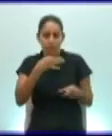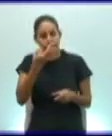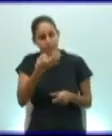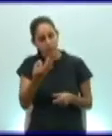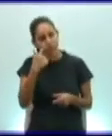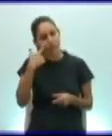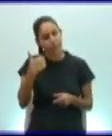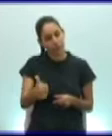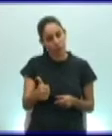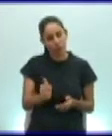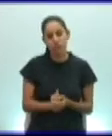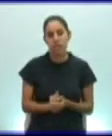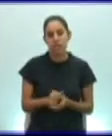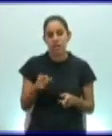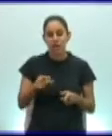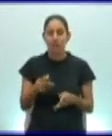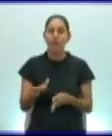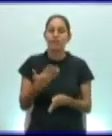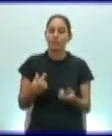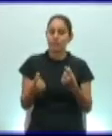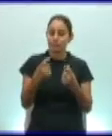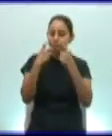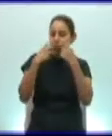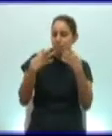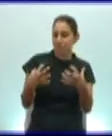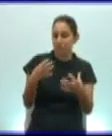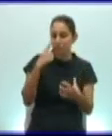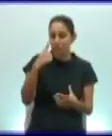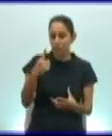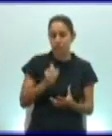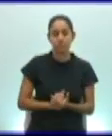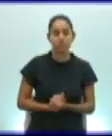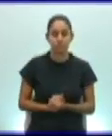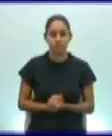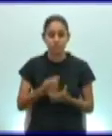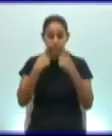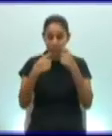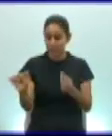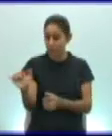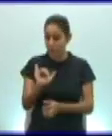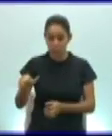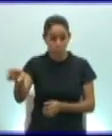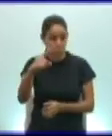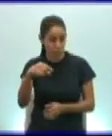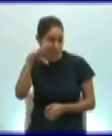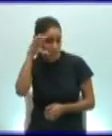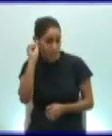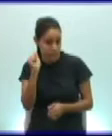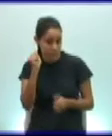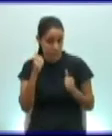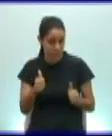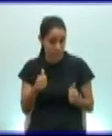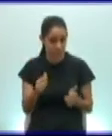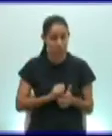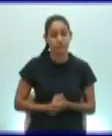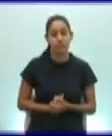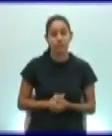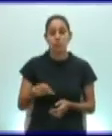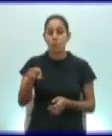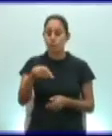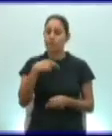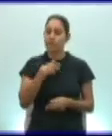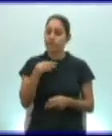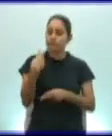que sean los más significativos, los más importantes. Pero es importante que ustedes los sinteticen y ese es un trabajo que ustedes tienen que ir